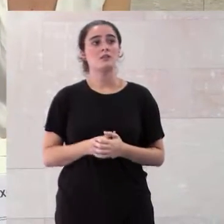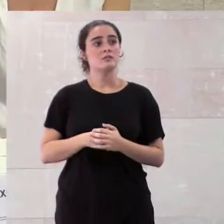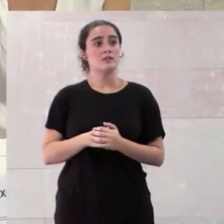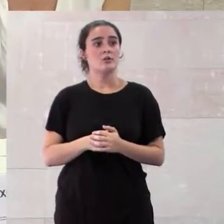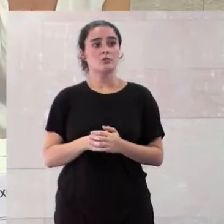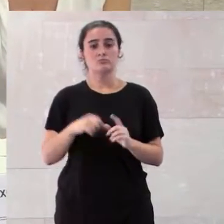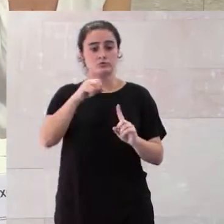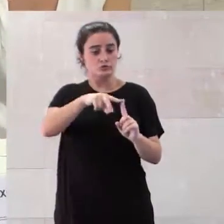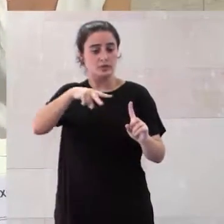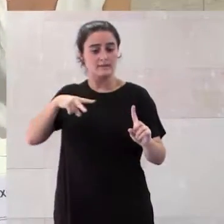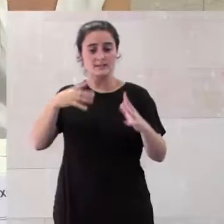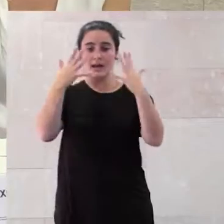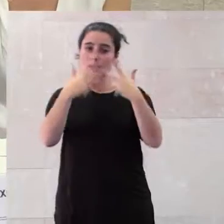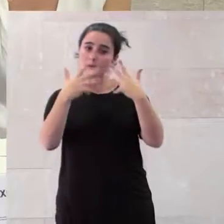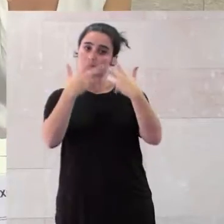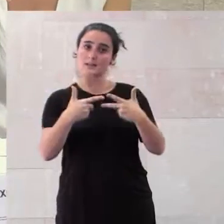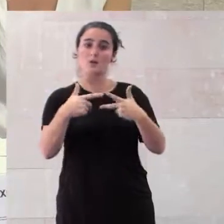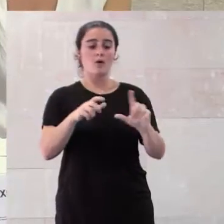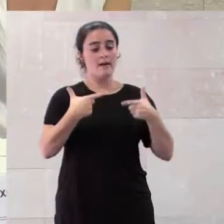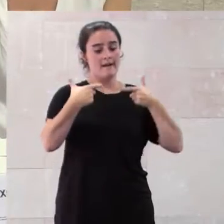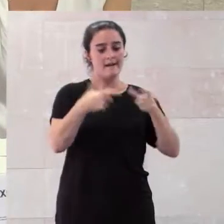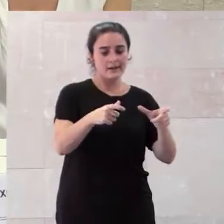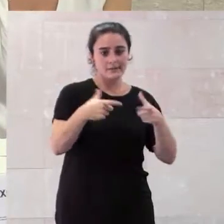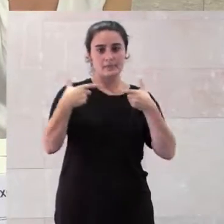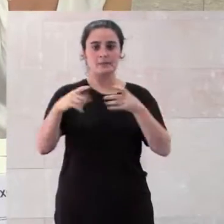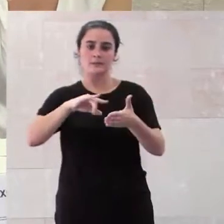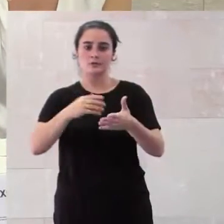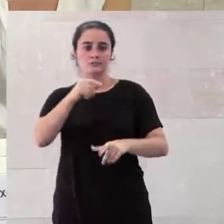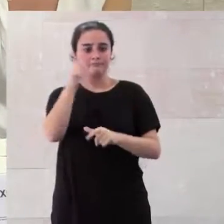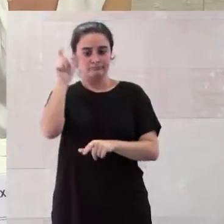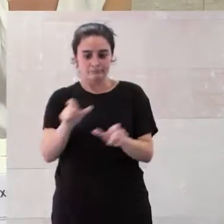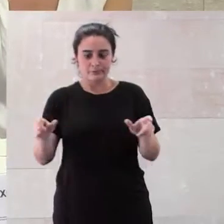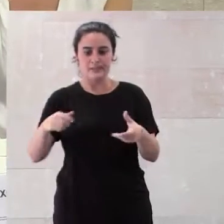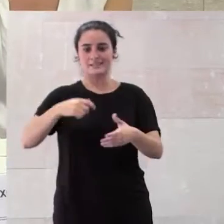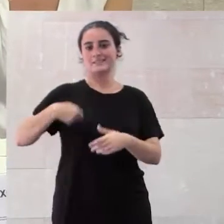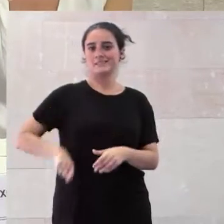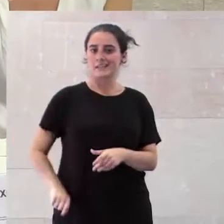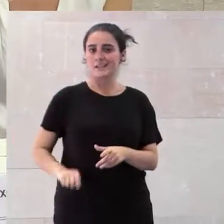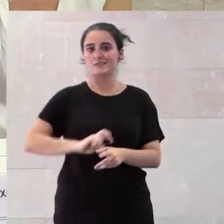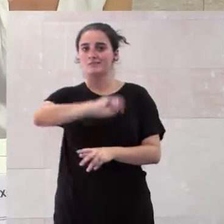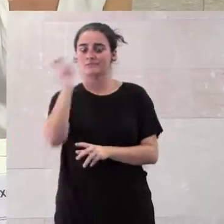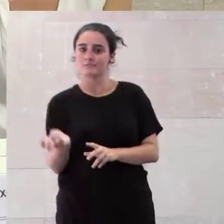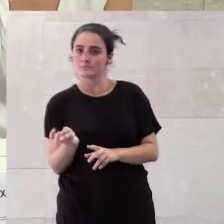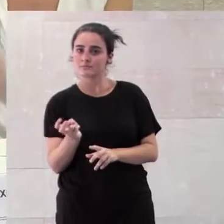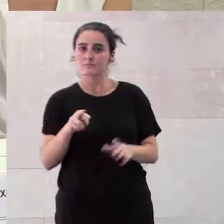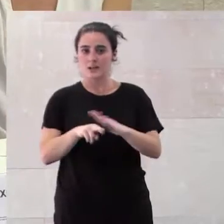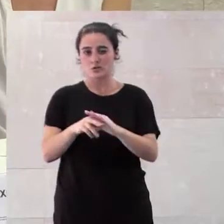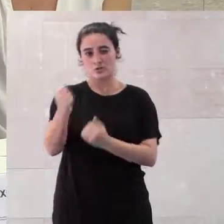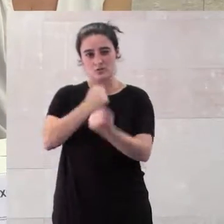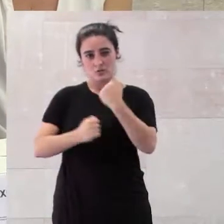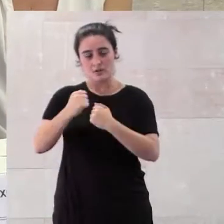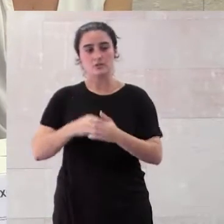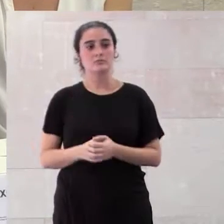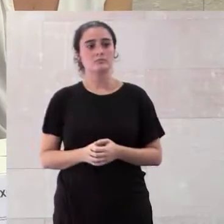administrativo surgen planes de igualdad locales, áreas, departamentos, personal técnico, recursos económicos. El municipio